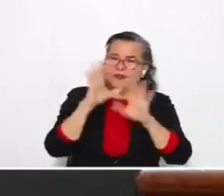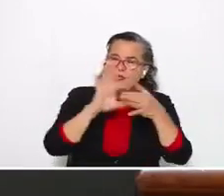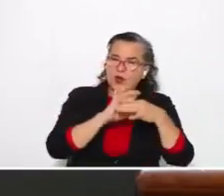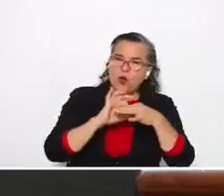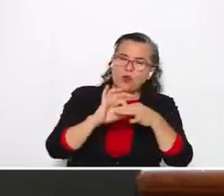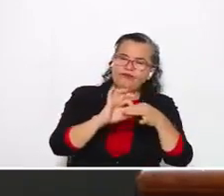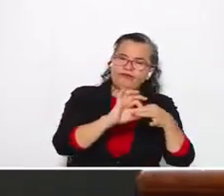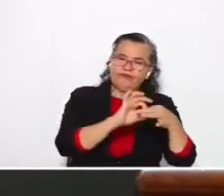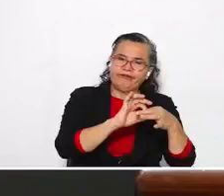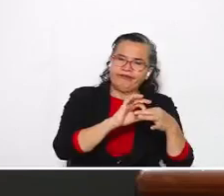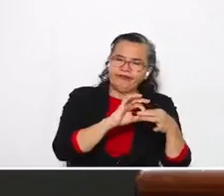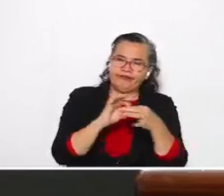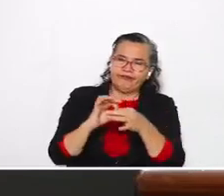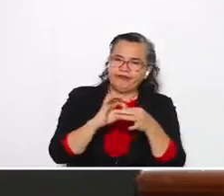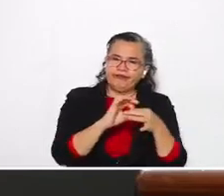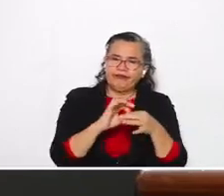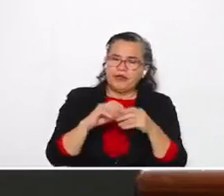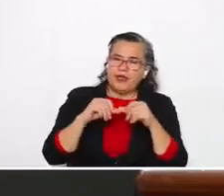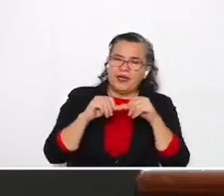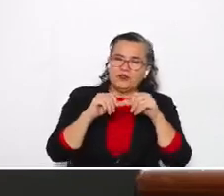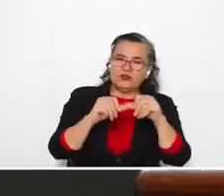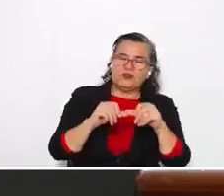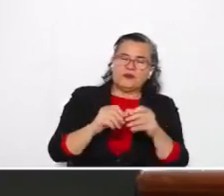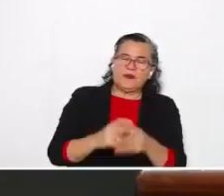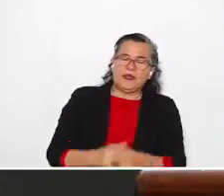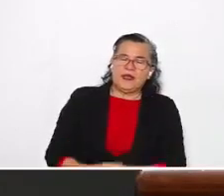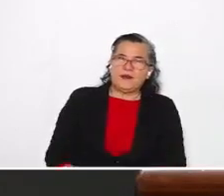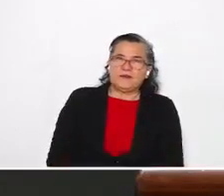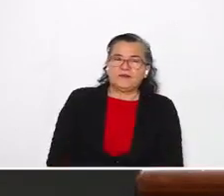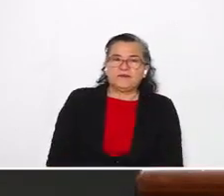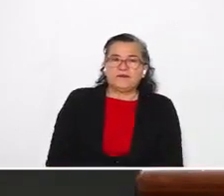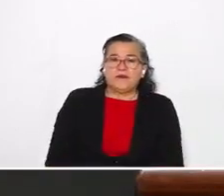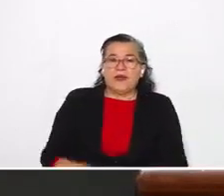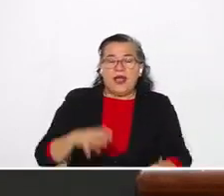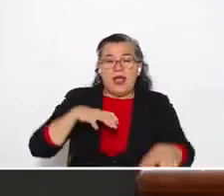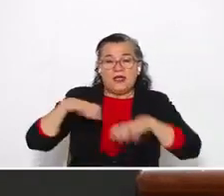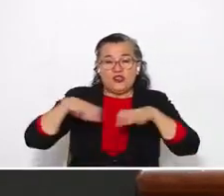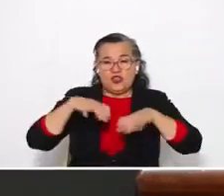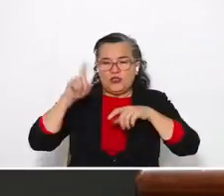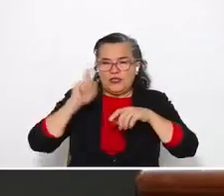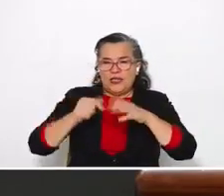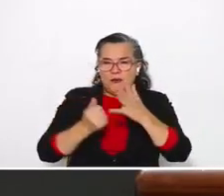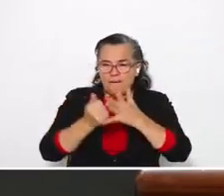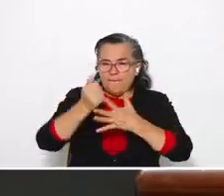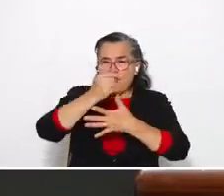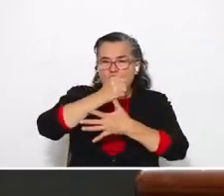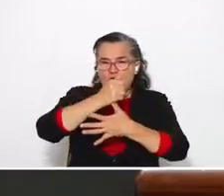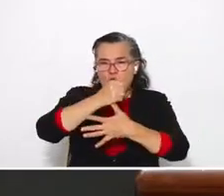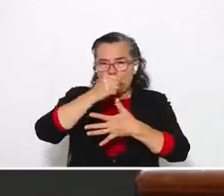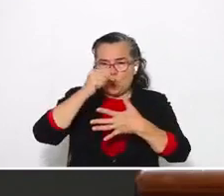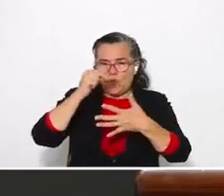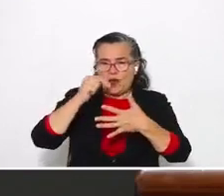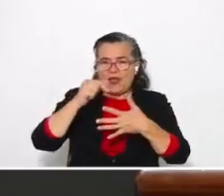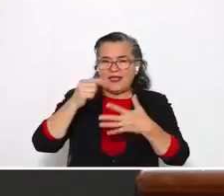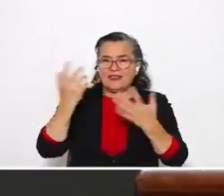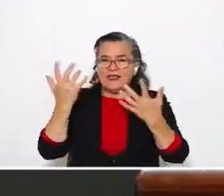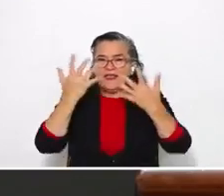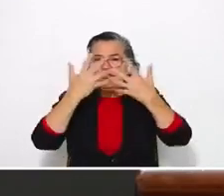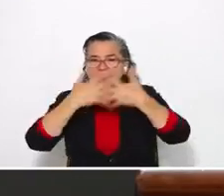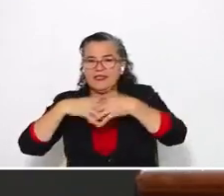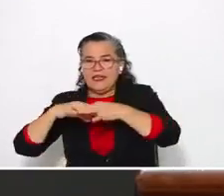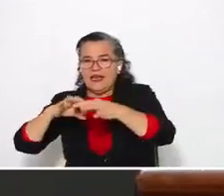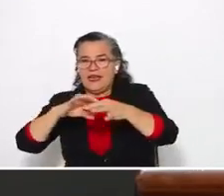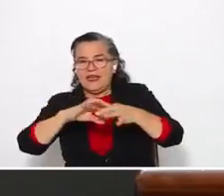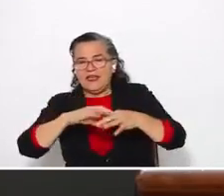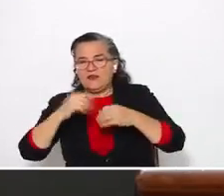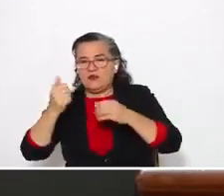coordinadas en relación con la sostenibilidad. Las acciones deben estar priorizadas, las sinergias con otras